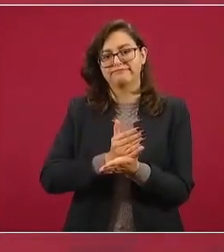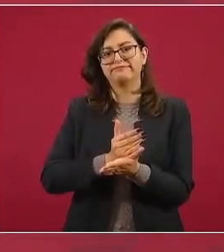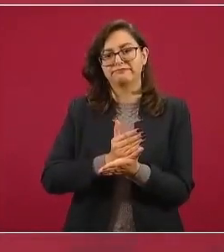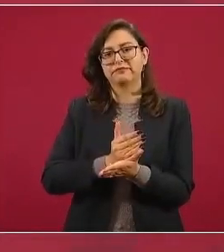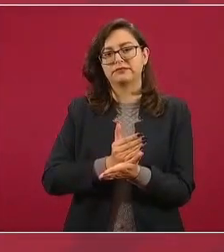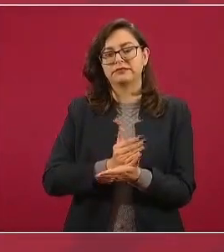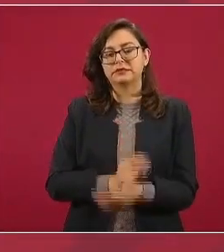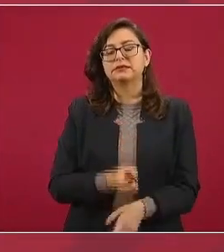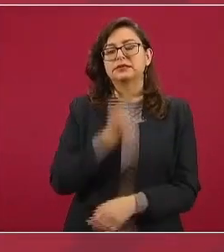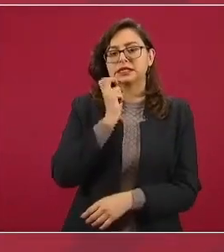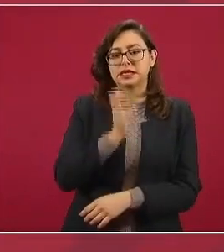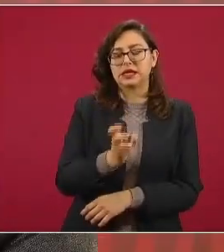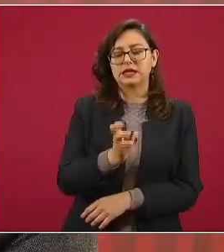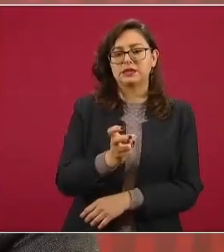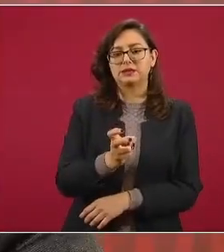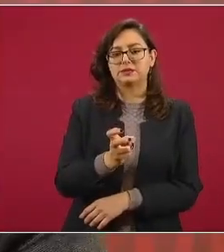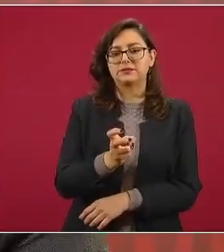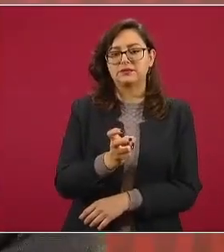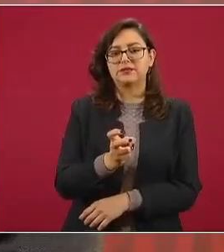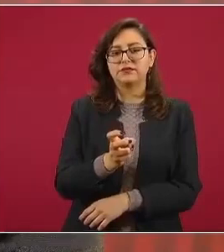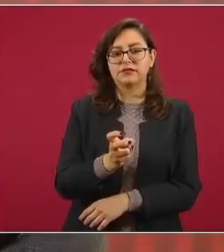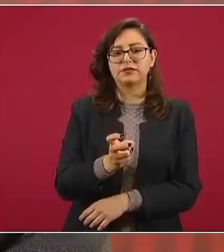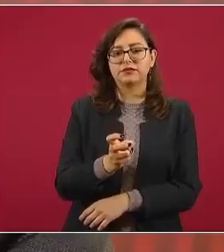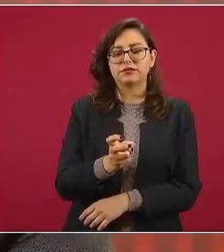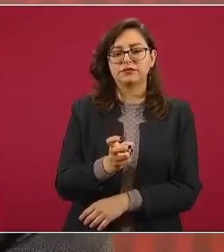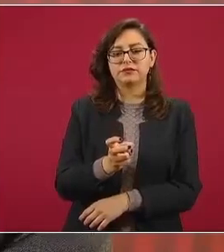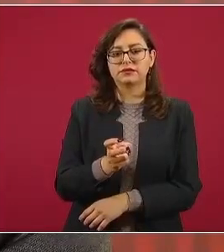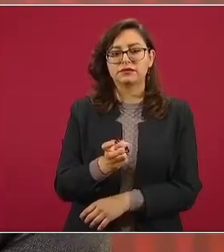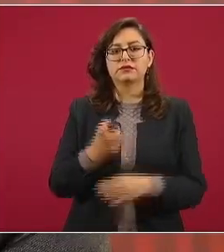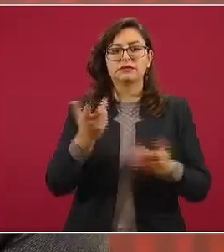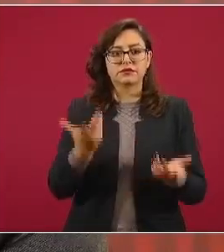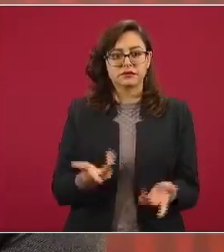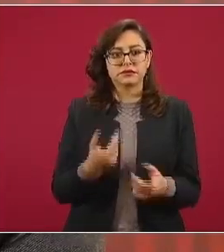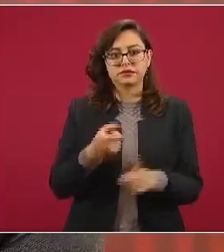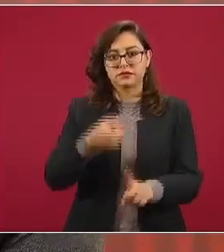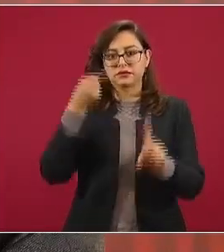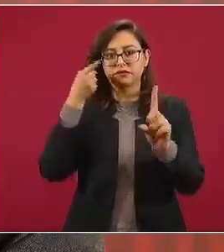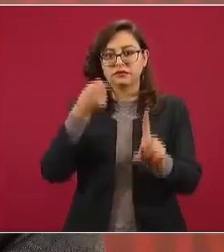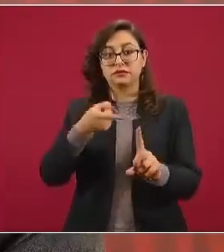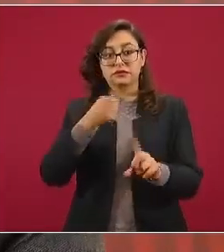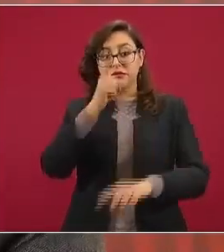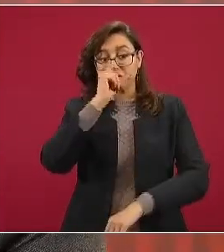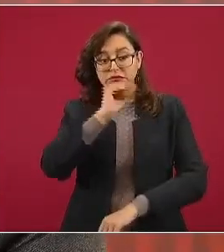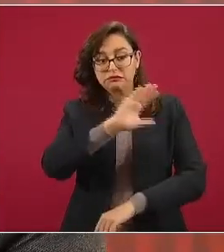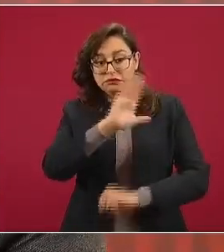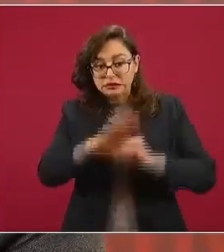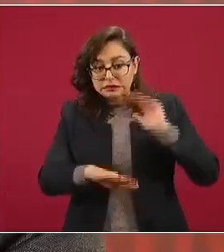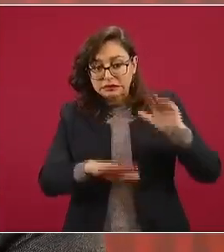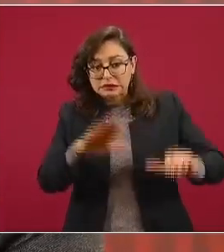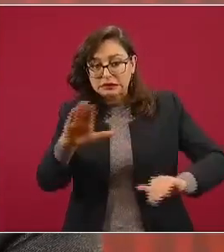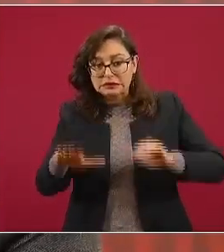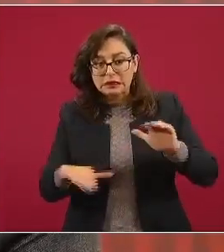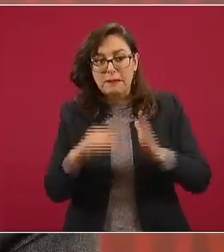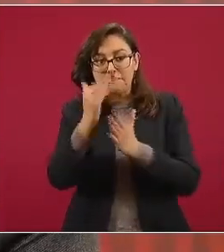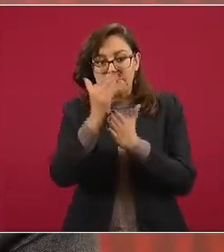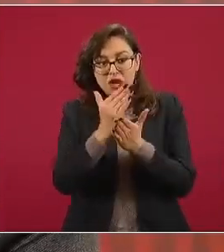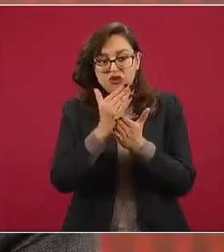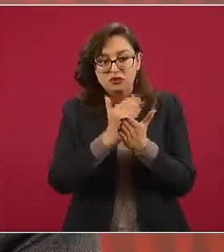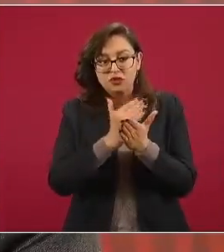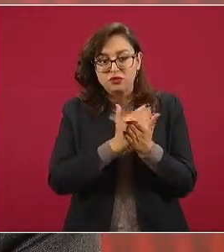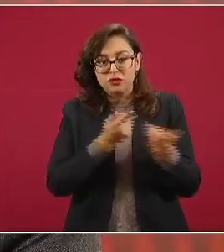que logremos reducir el número de fallecimientos. Esto